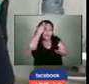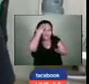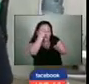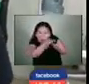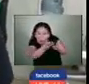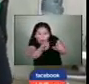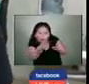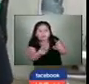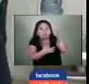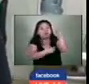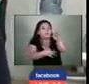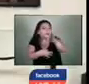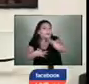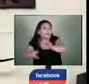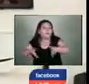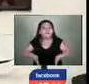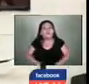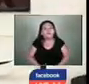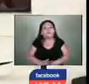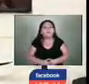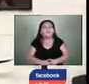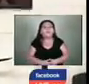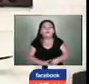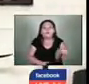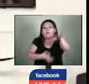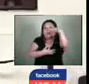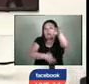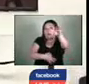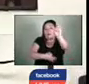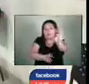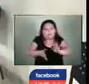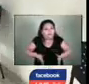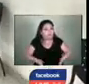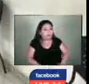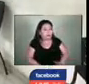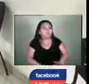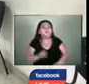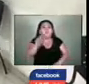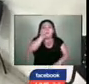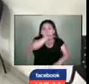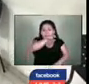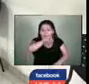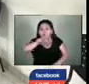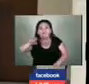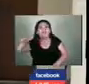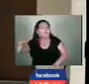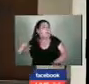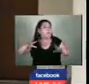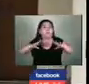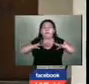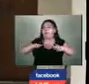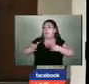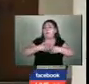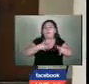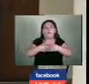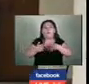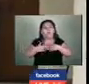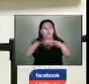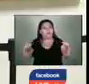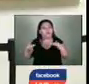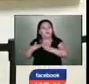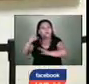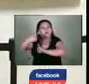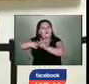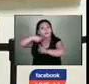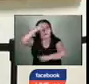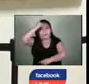los procesos que nosotros hemos realizado. La entrega de las partidas de nacimiento se realizarán toda la semana de vacación agostina, incluyendo el día